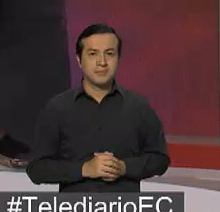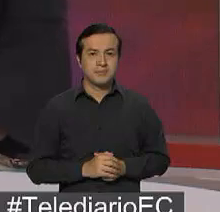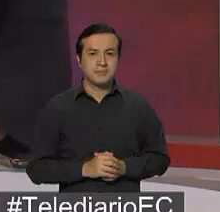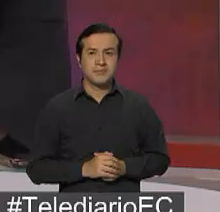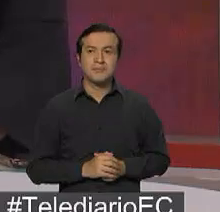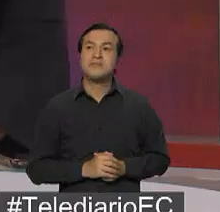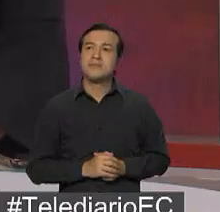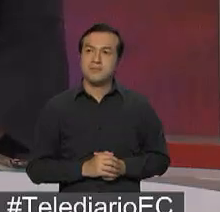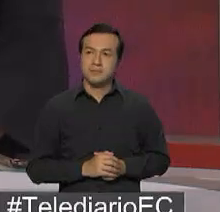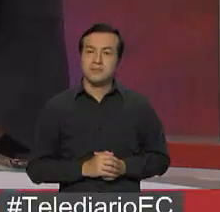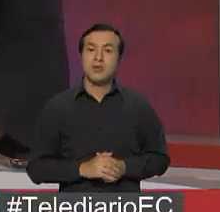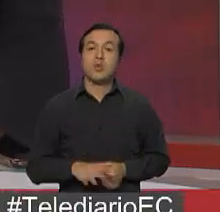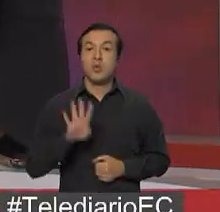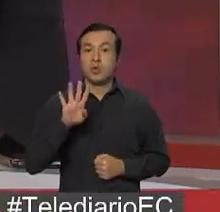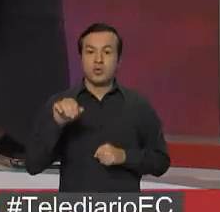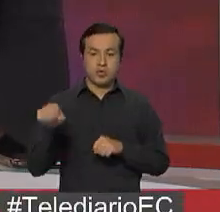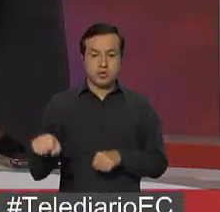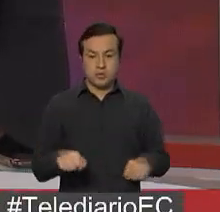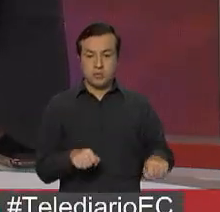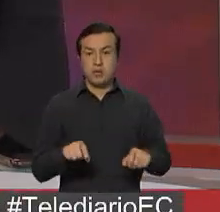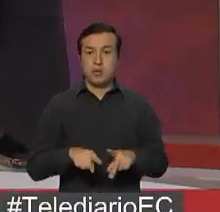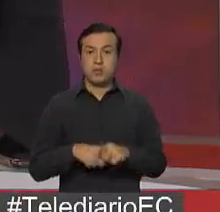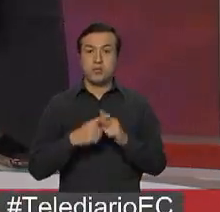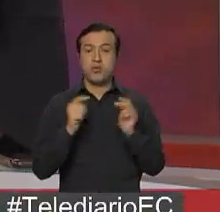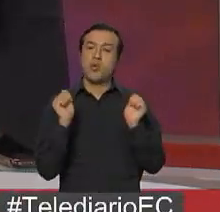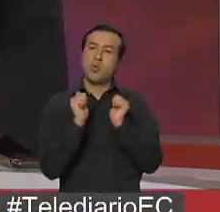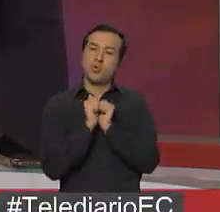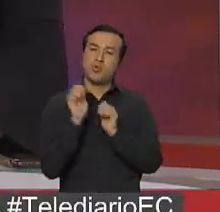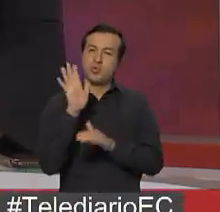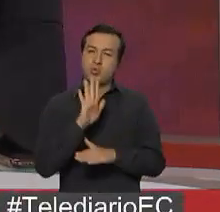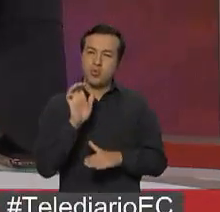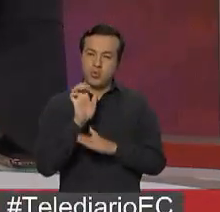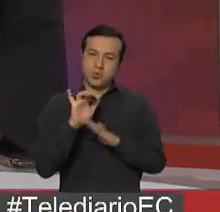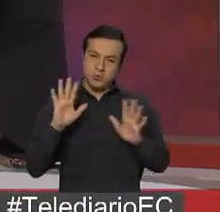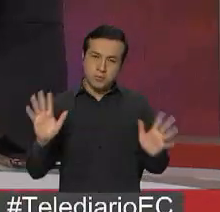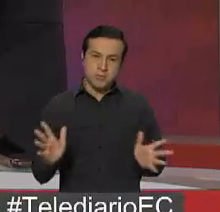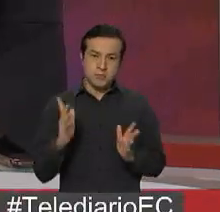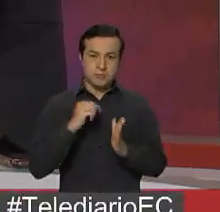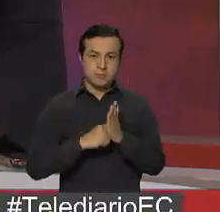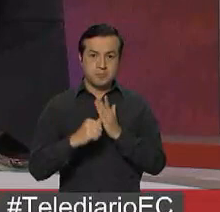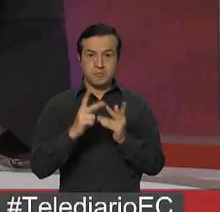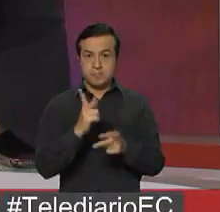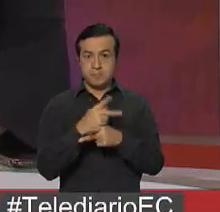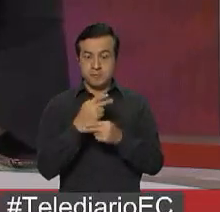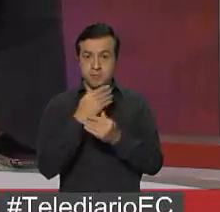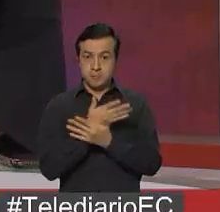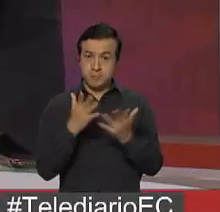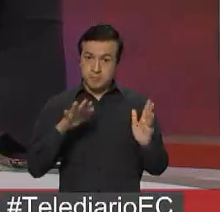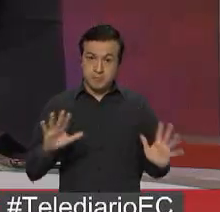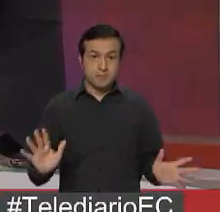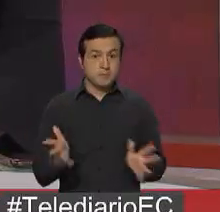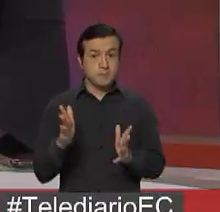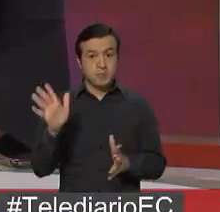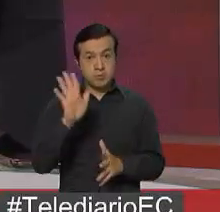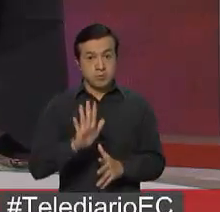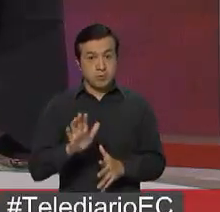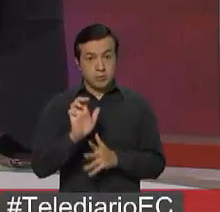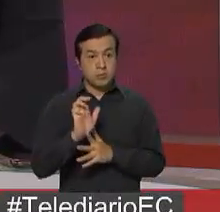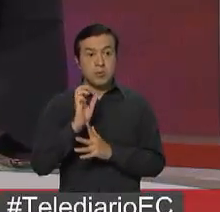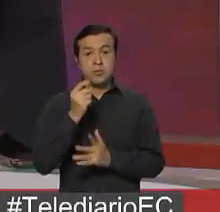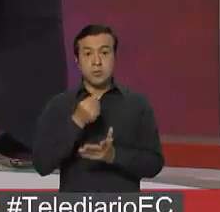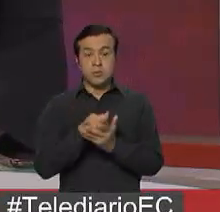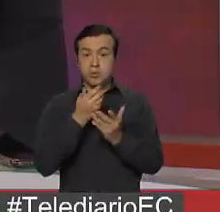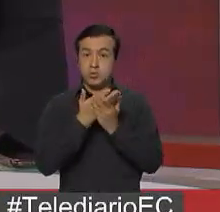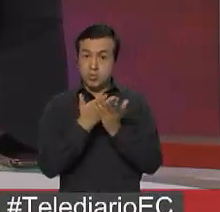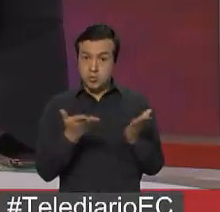y precisamente este 4 de mayo arrancó la campaña junto a su ecuador que impulsa el ministerio de producción para motivar a los ecuatorianos a consumir